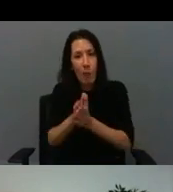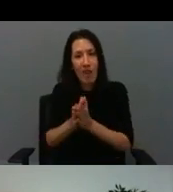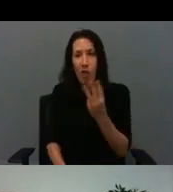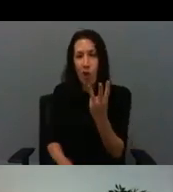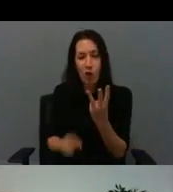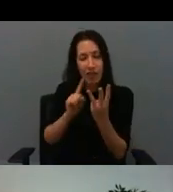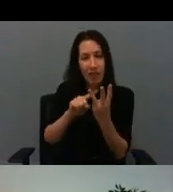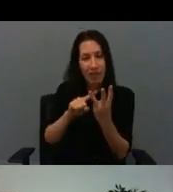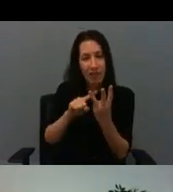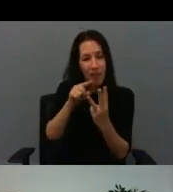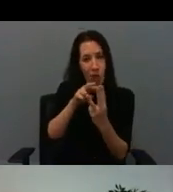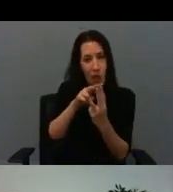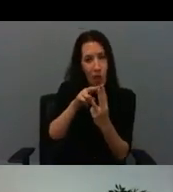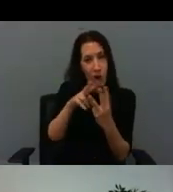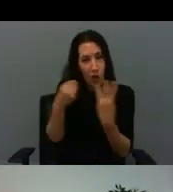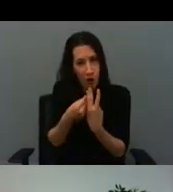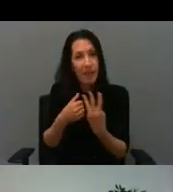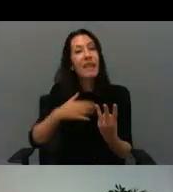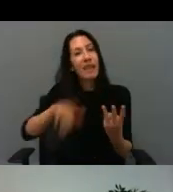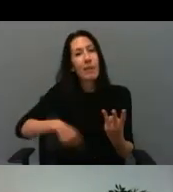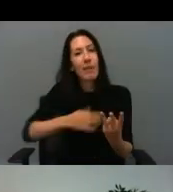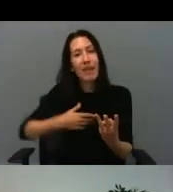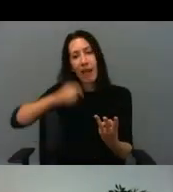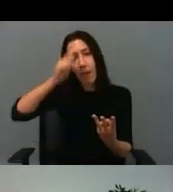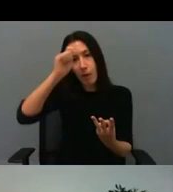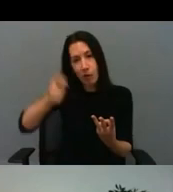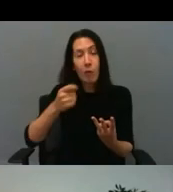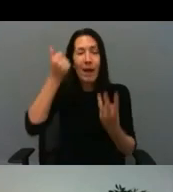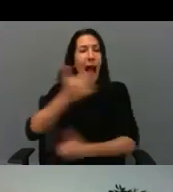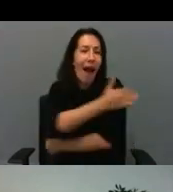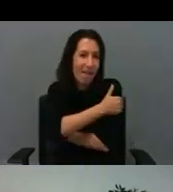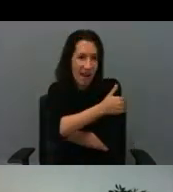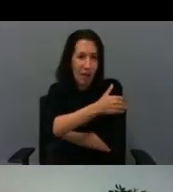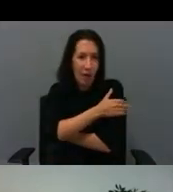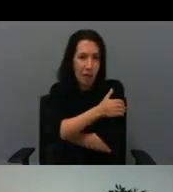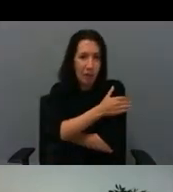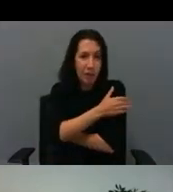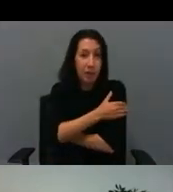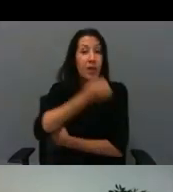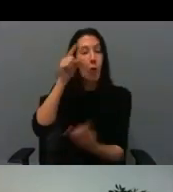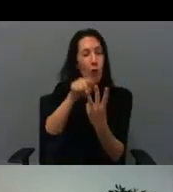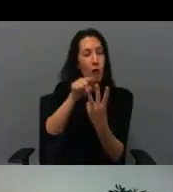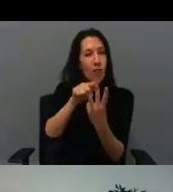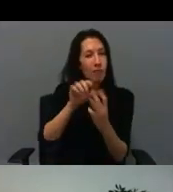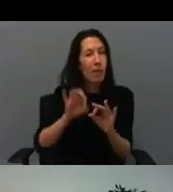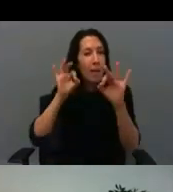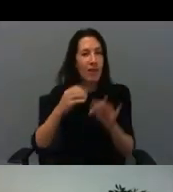también les mando saludos. Bueno, saludos más que saludos, abrazos, ¿no? Porque especialmente a uno de ellos le conozco muy